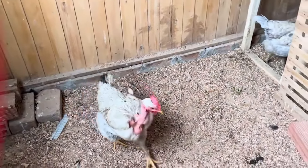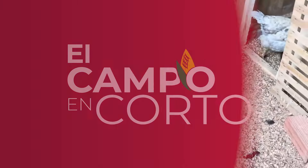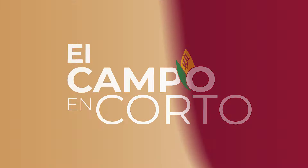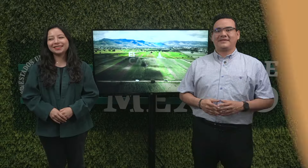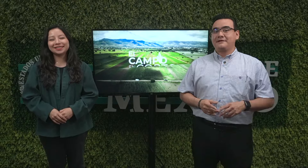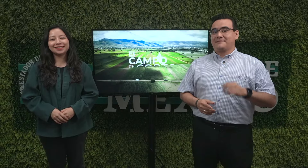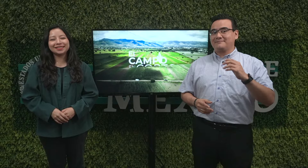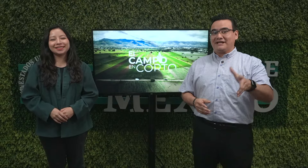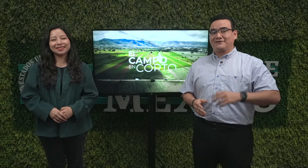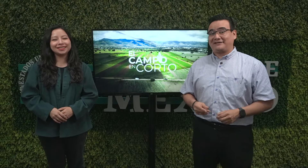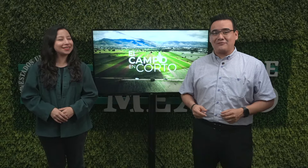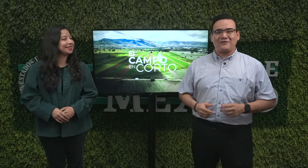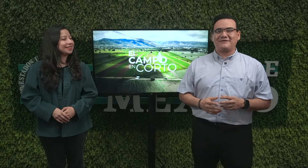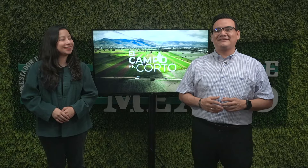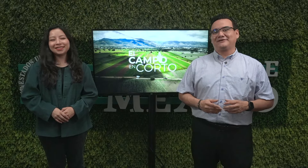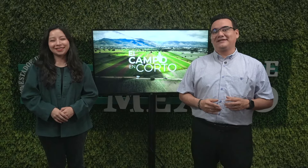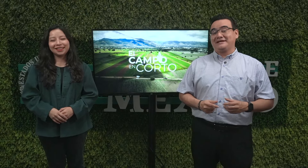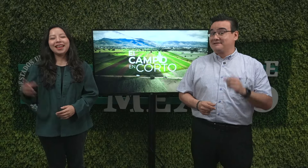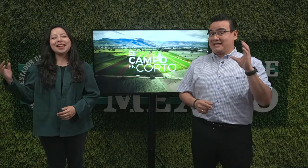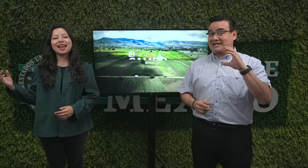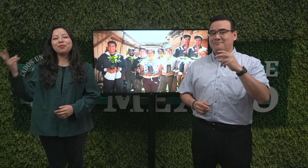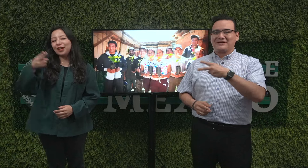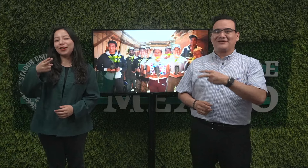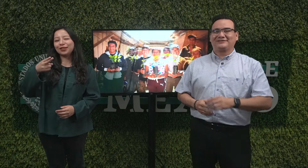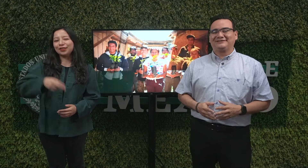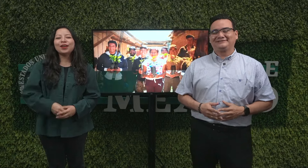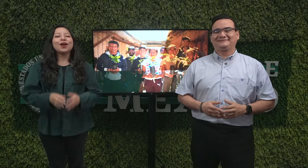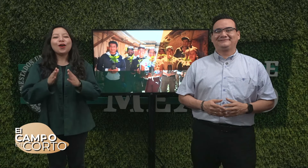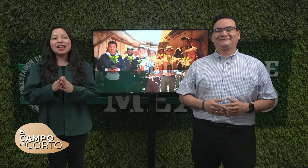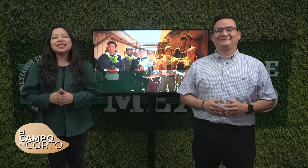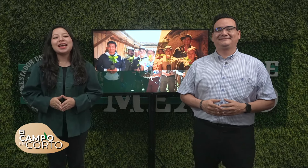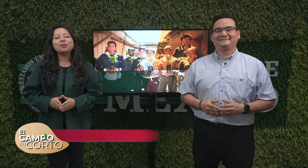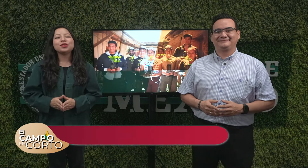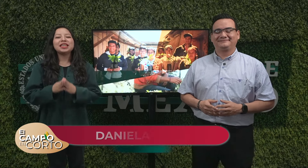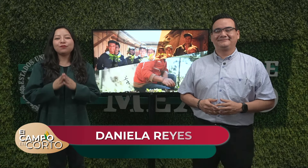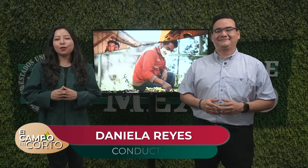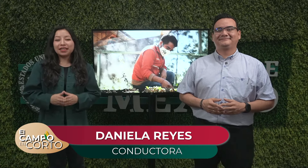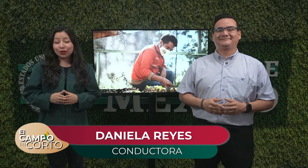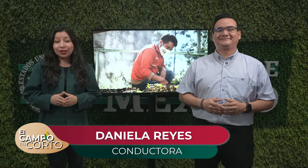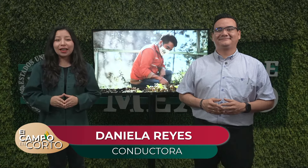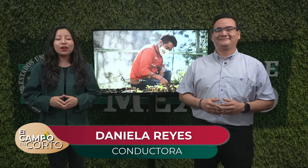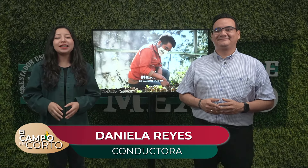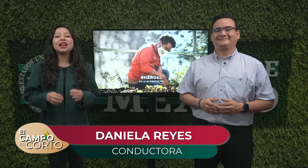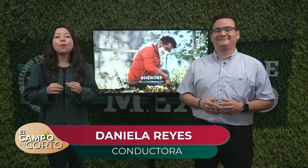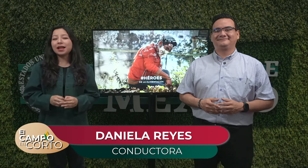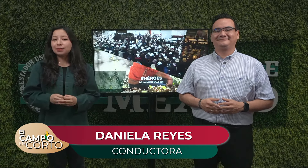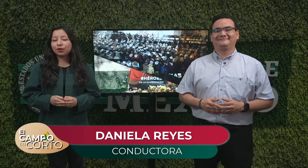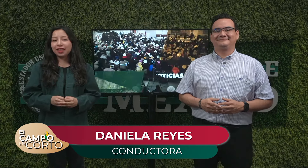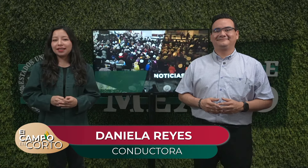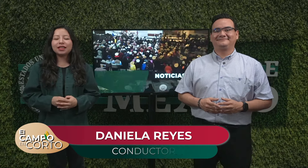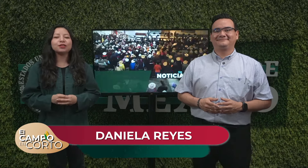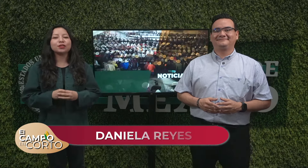México. Bienvenidos a una nueva emisión de El Campo en Corto. Hoy les traemos información que conecta lo